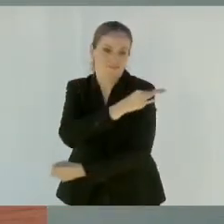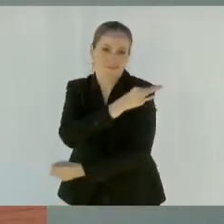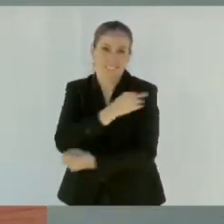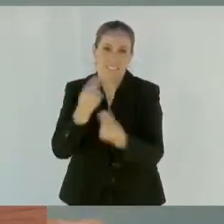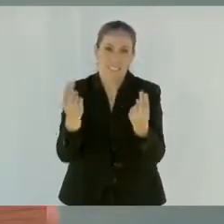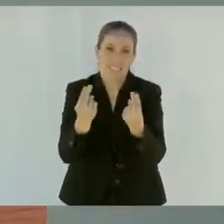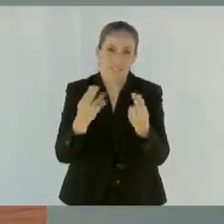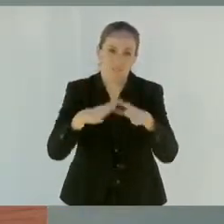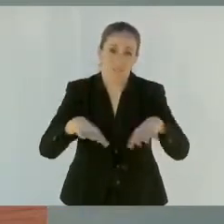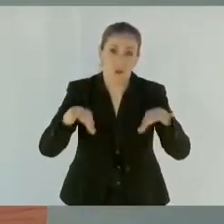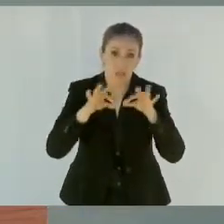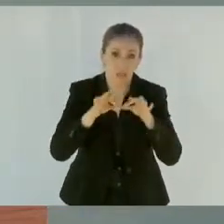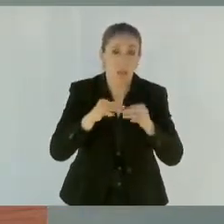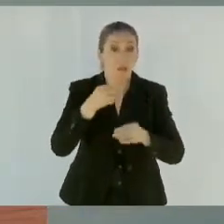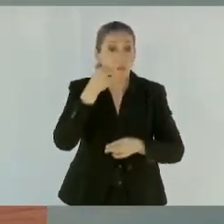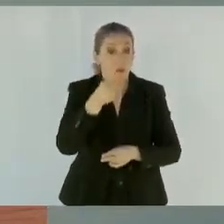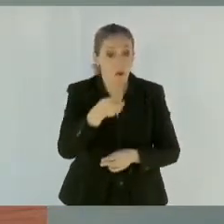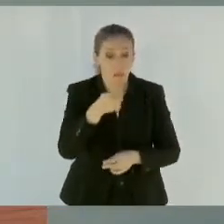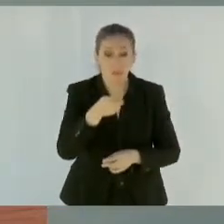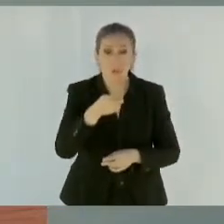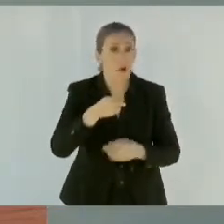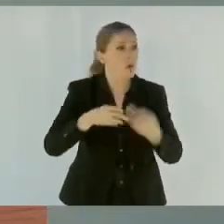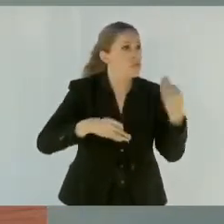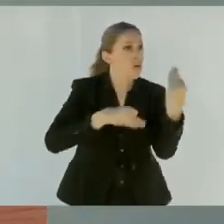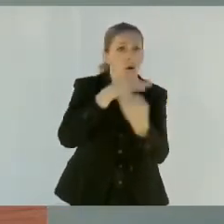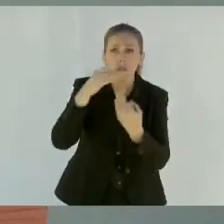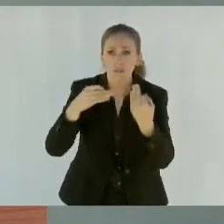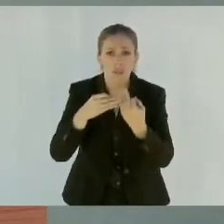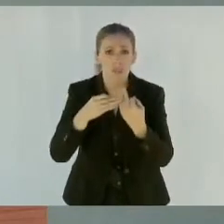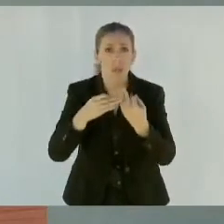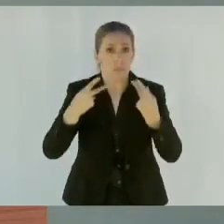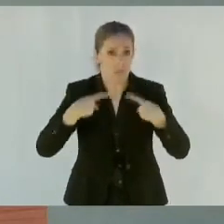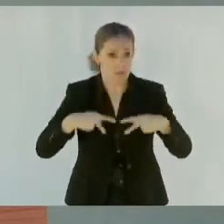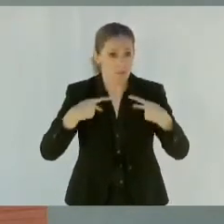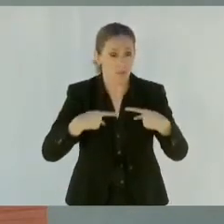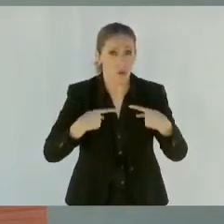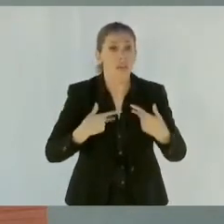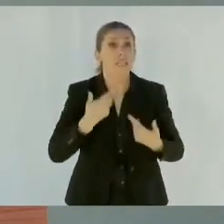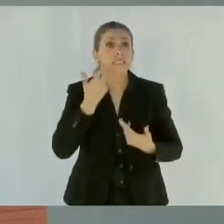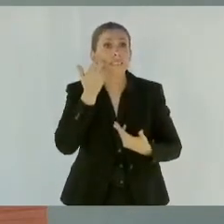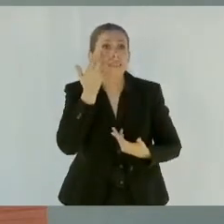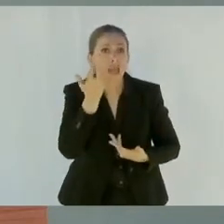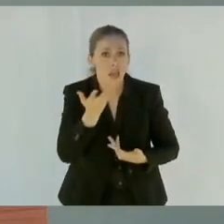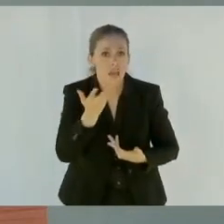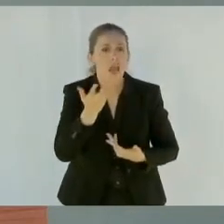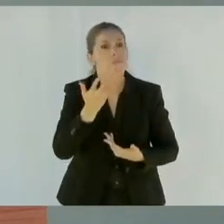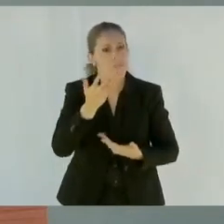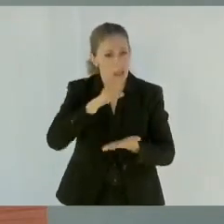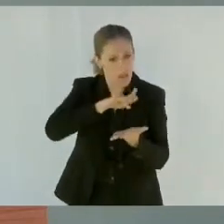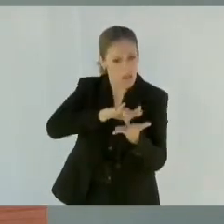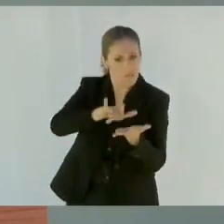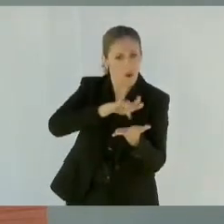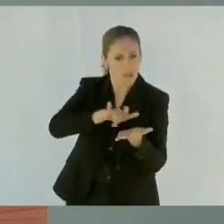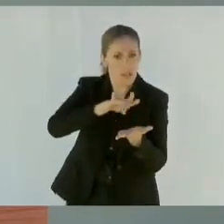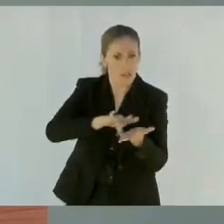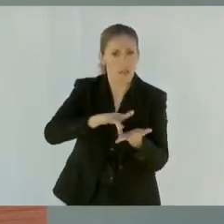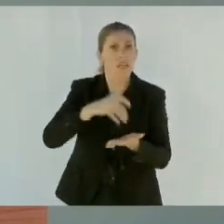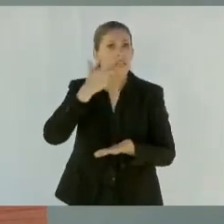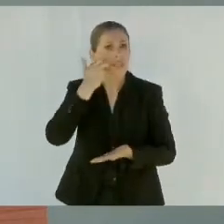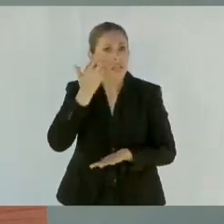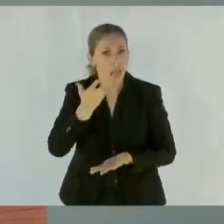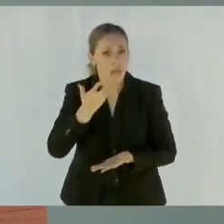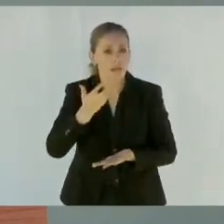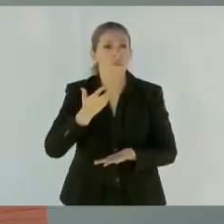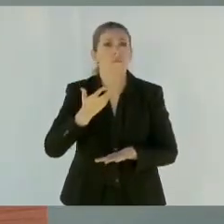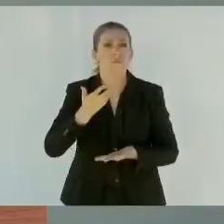los que quieran adquirir las vacunas van a tener la posibilidad de hacerlo,